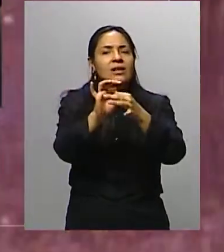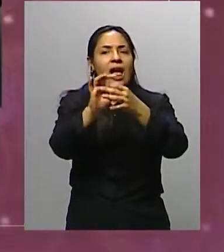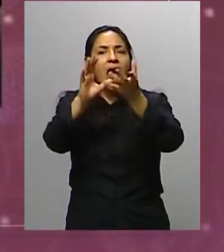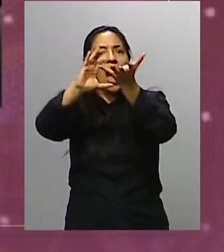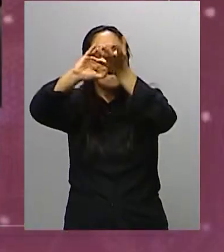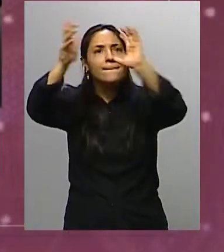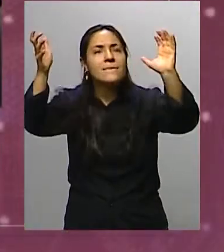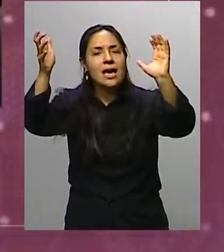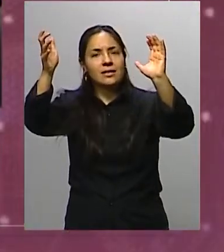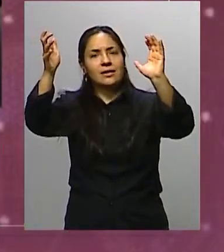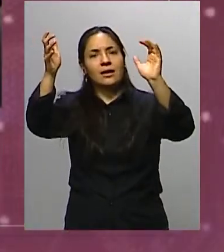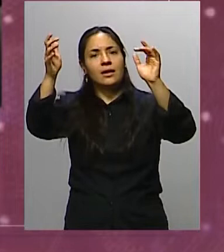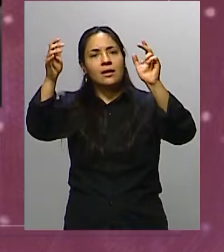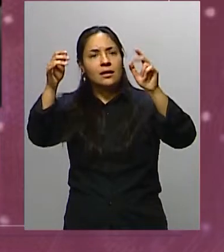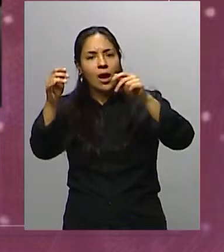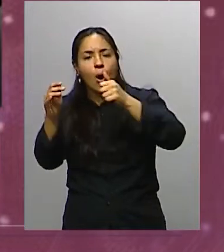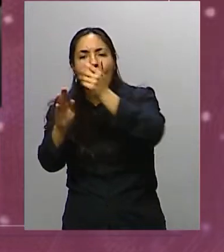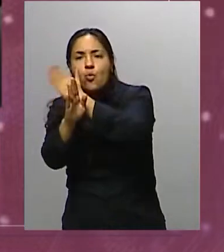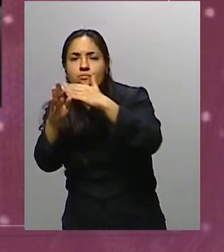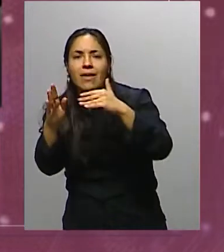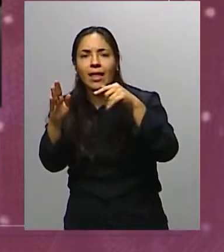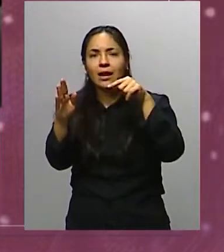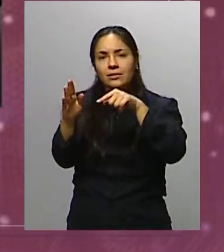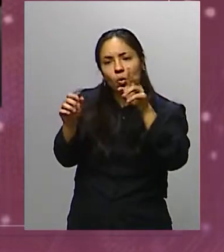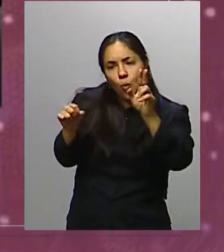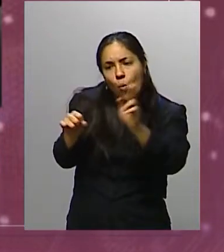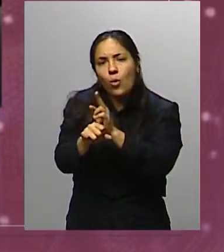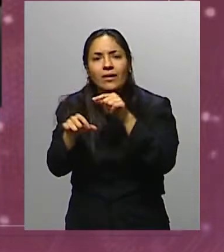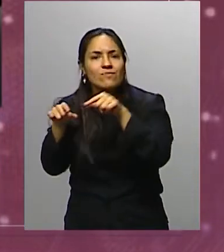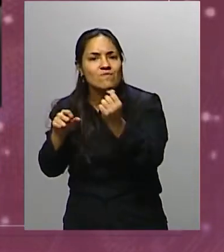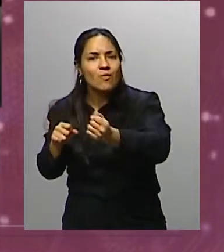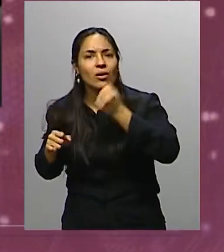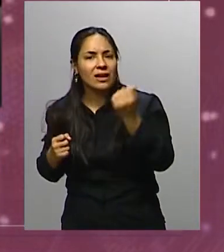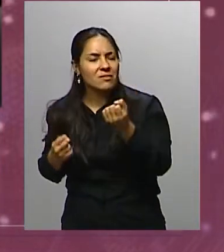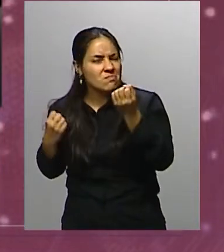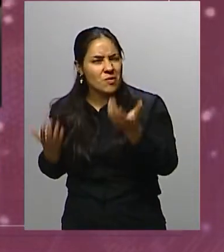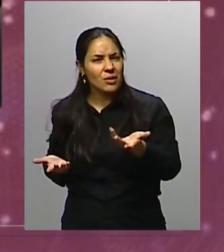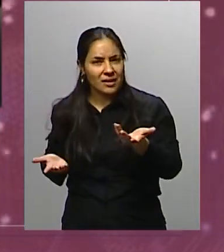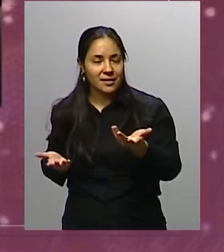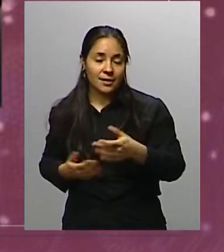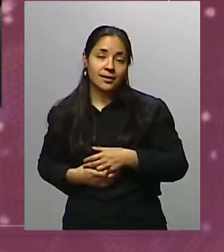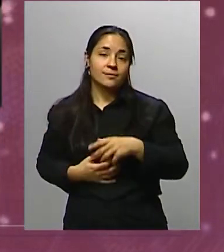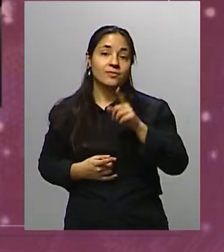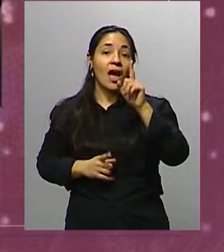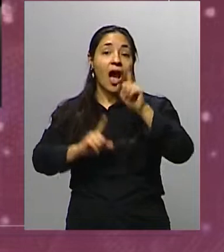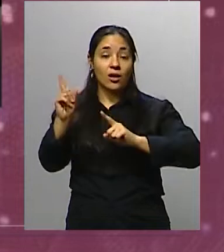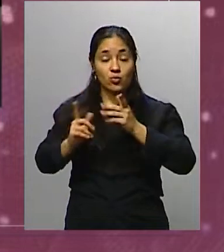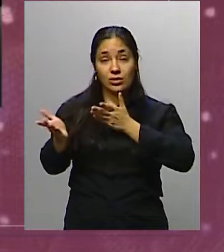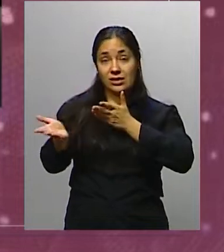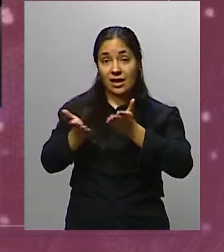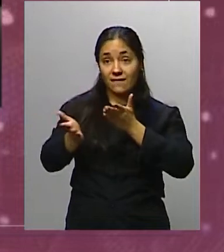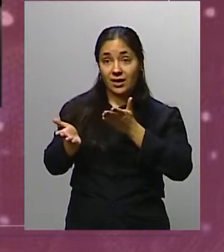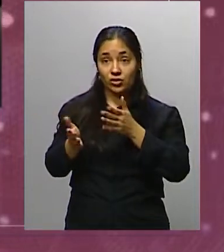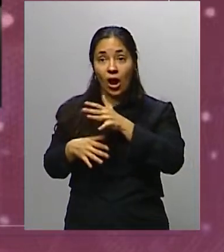tiene justamente preservarlos, ¿no? ¿Da esa sensación? Sí, lo que pasa es que por ahí hay servicios y funciones que tienen